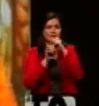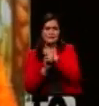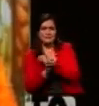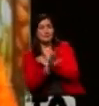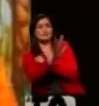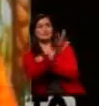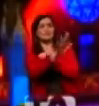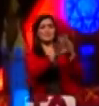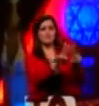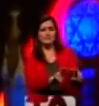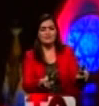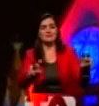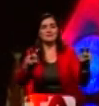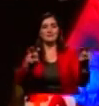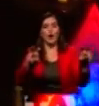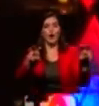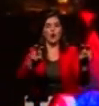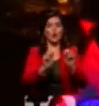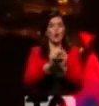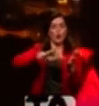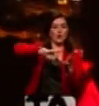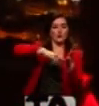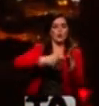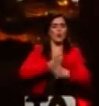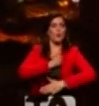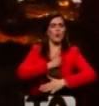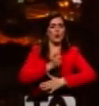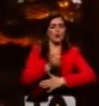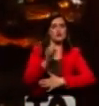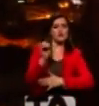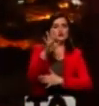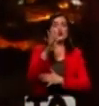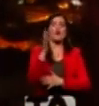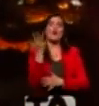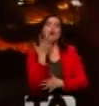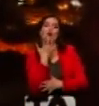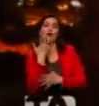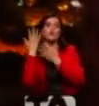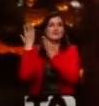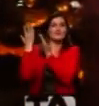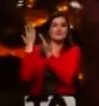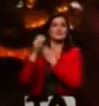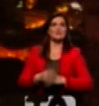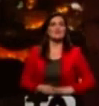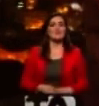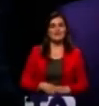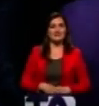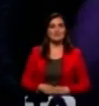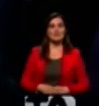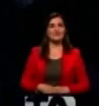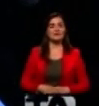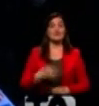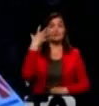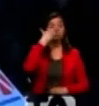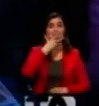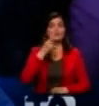reflejaban la naturaleza o revalorizaban la arquitectura, como en este caso de la Basílica. Muy